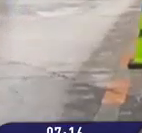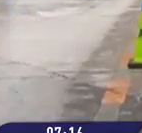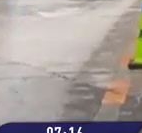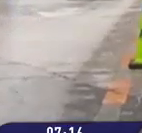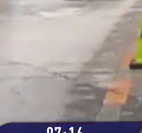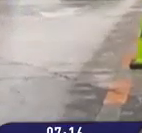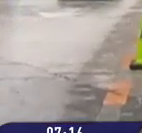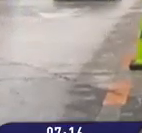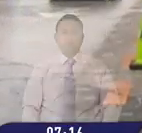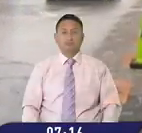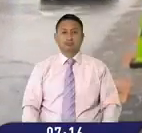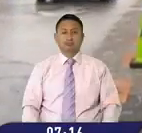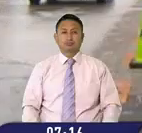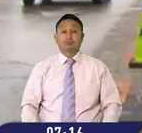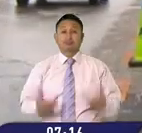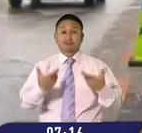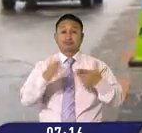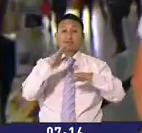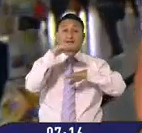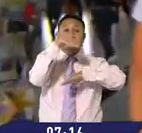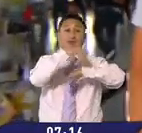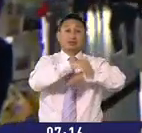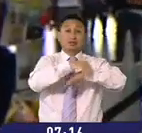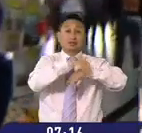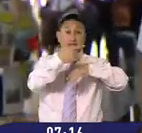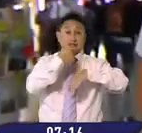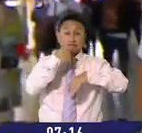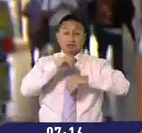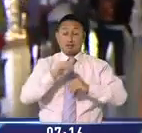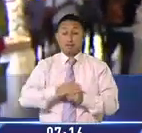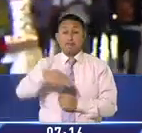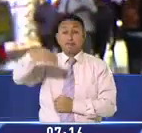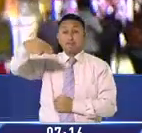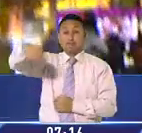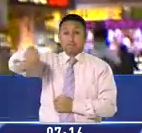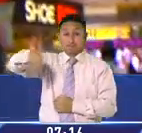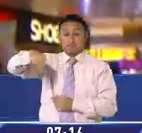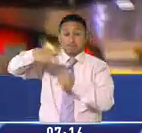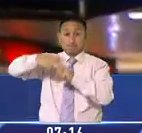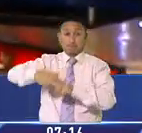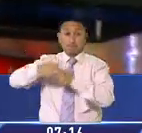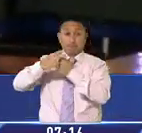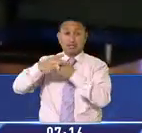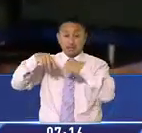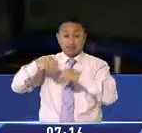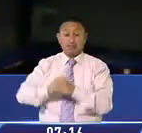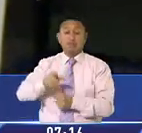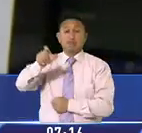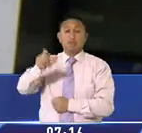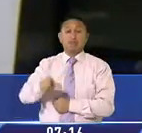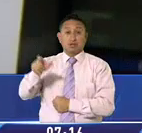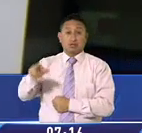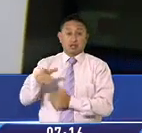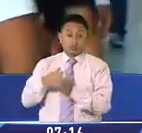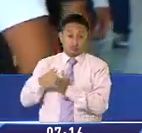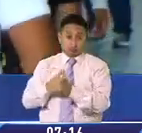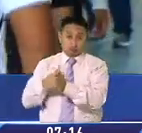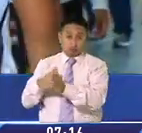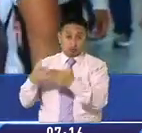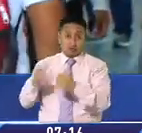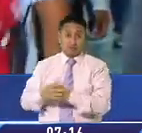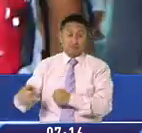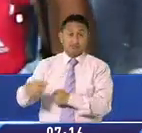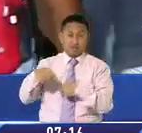la medida desde este miércoles. De hecho, empezaron la socialización con los usuarios de la Metrovía en las estaciones con